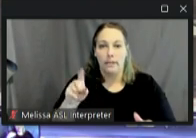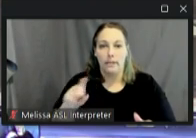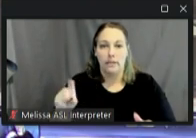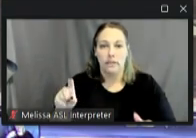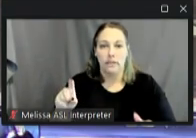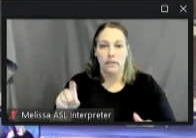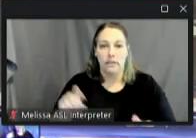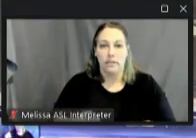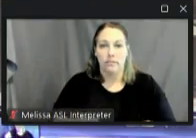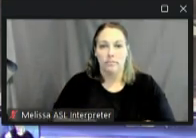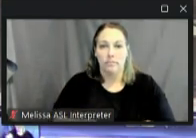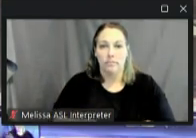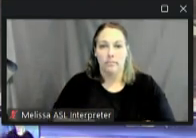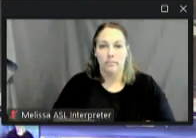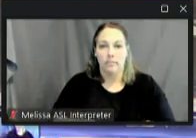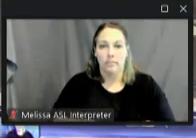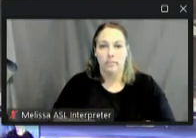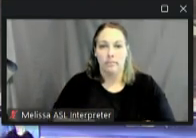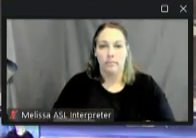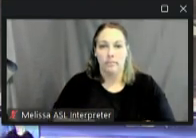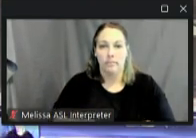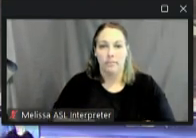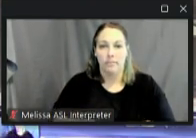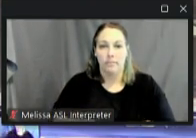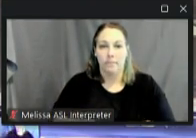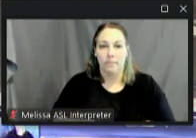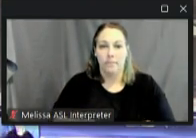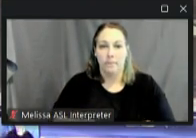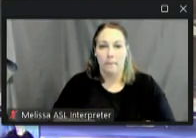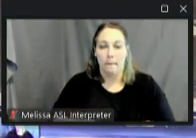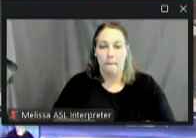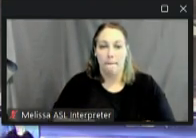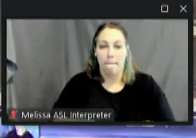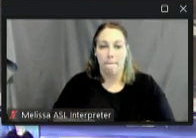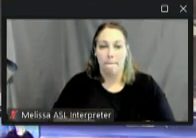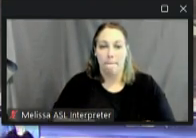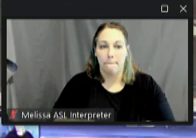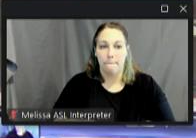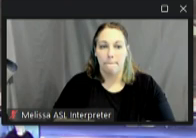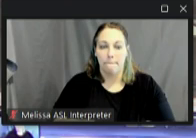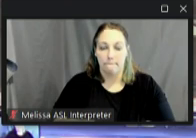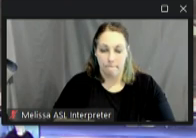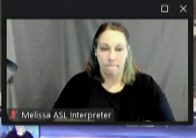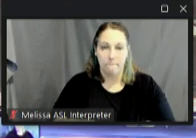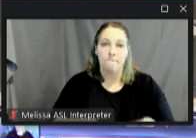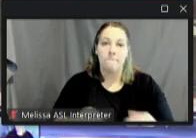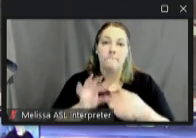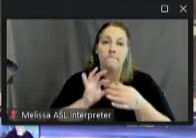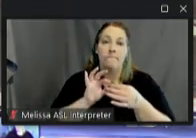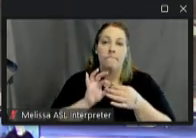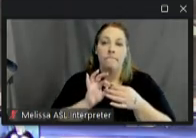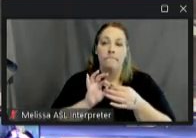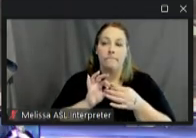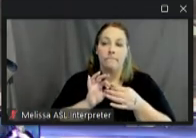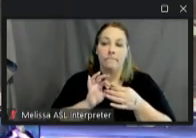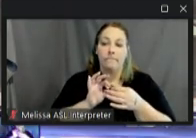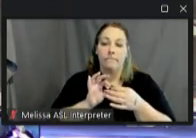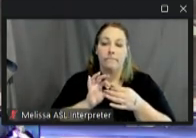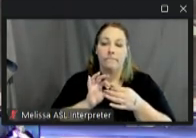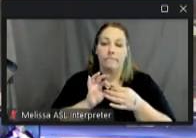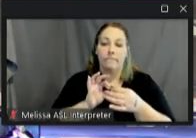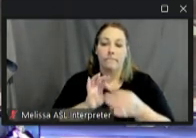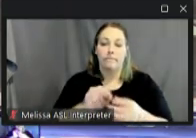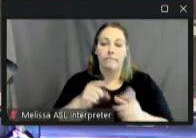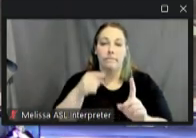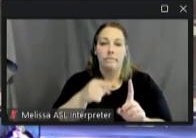En relación a las consultas que hace sobre, que hace honorable presidenta, habla nuevamente Natalí